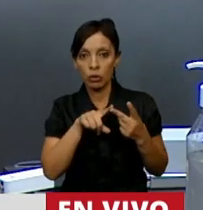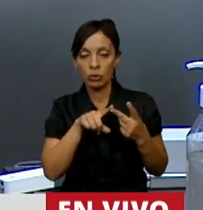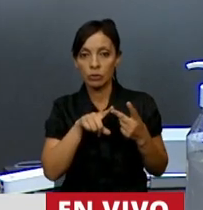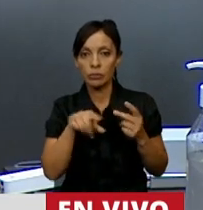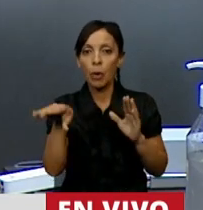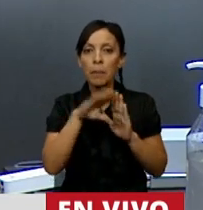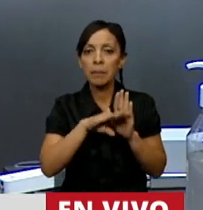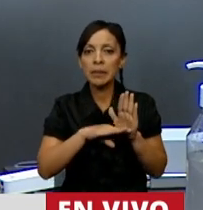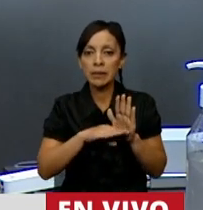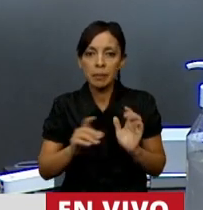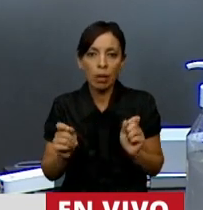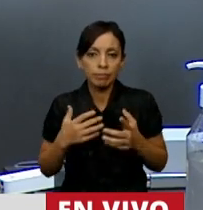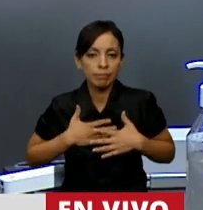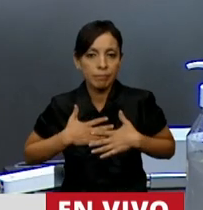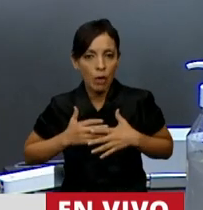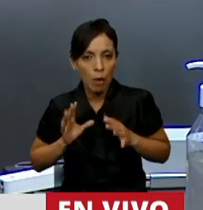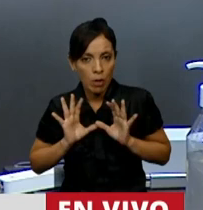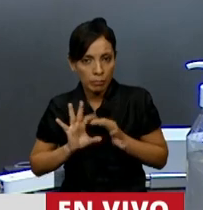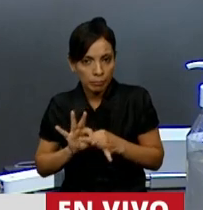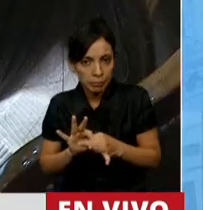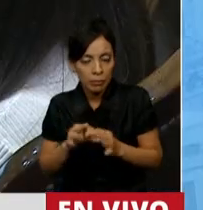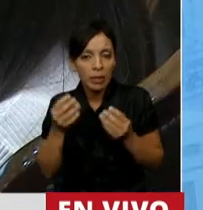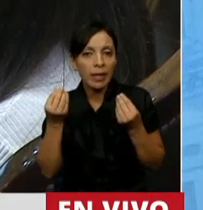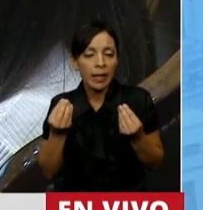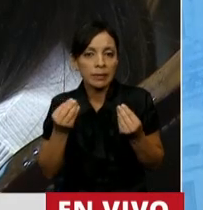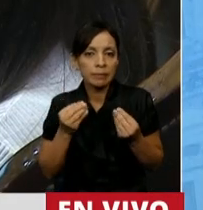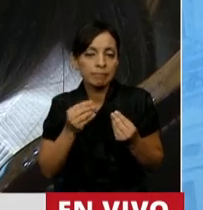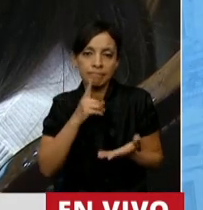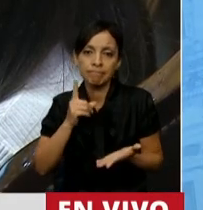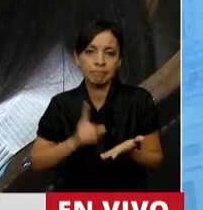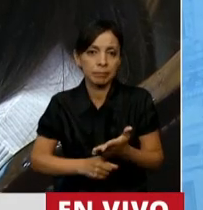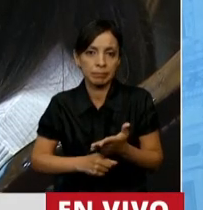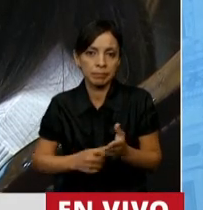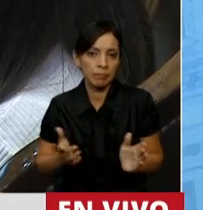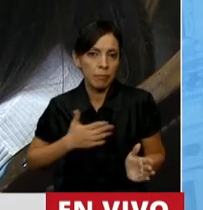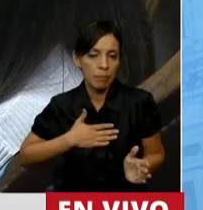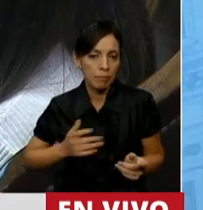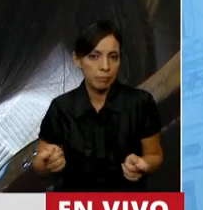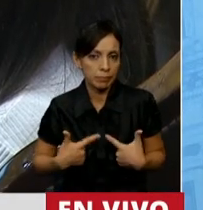principio subjetivo, que es el principio de la autodeterminación.